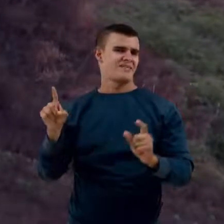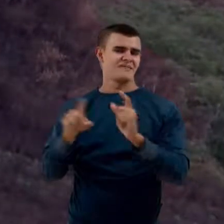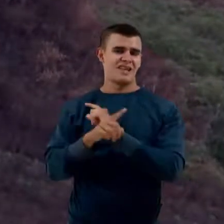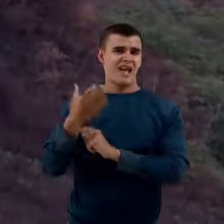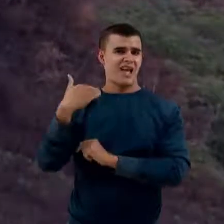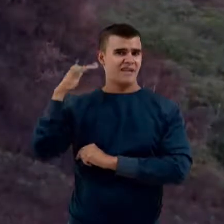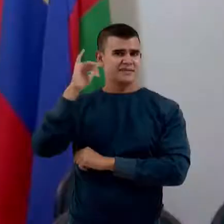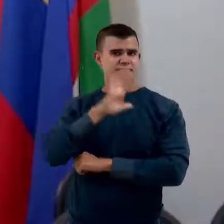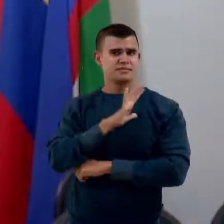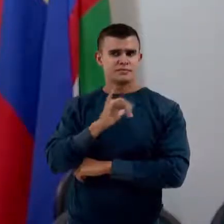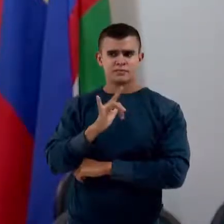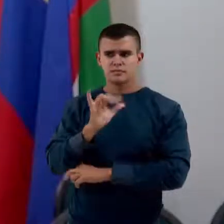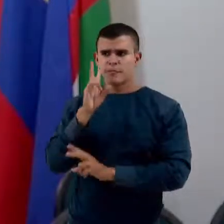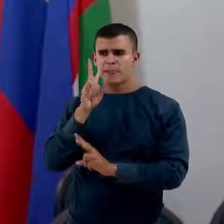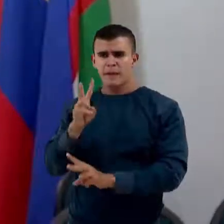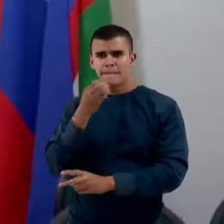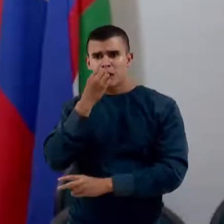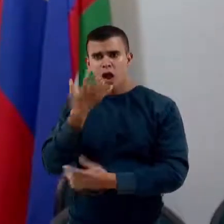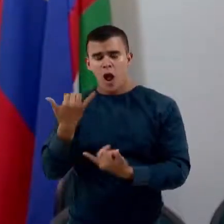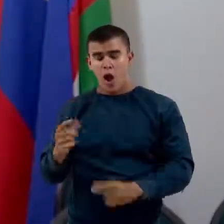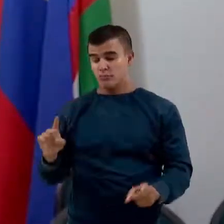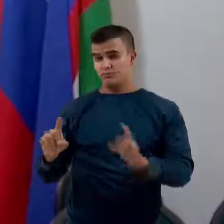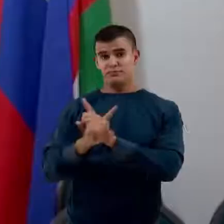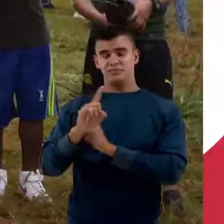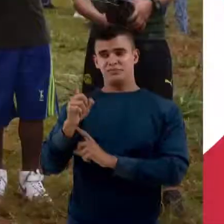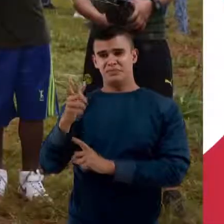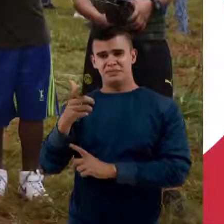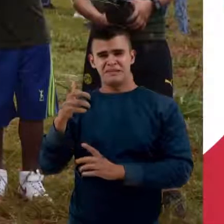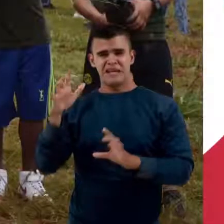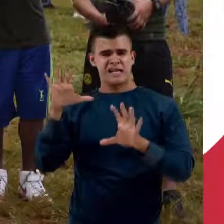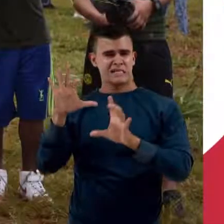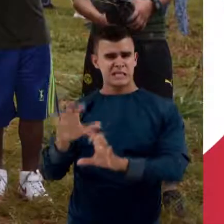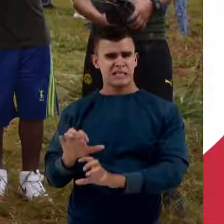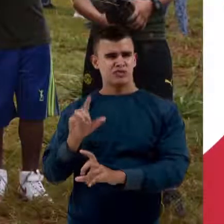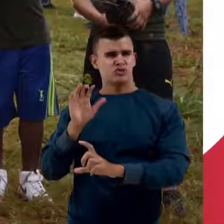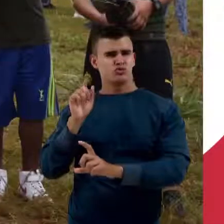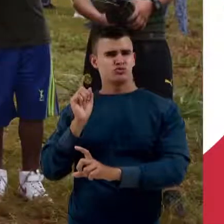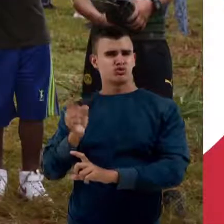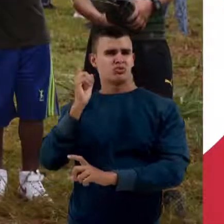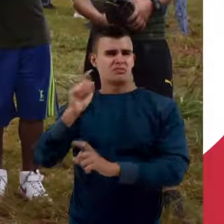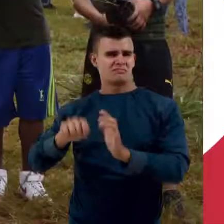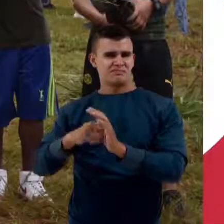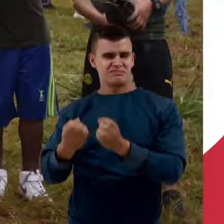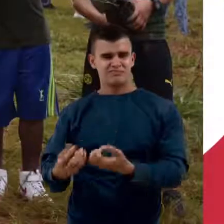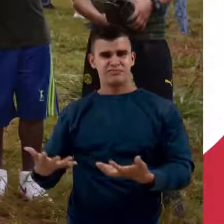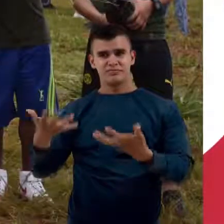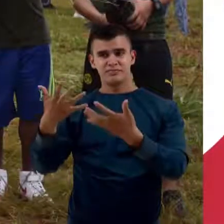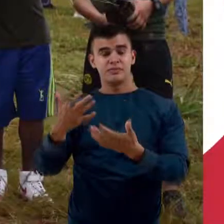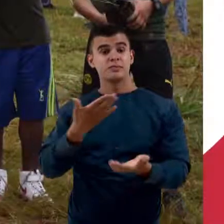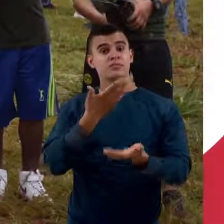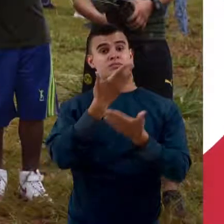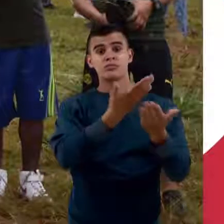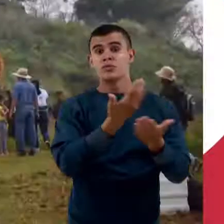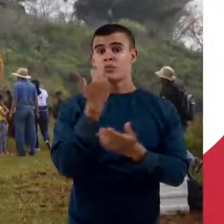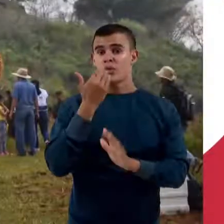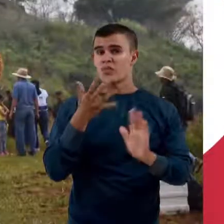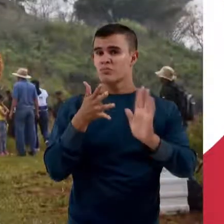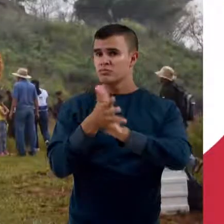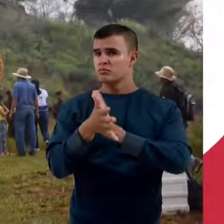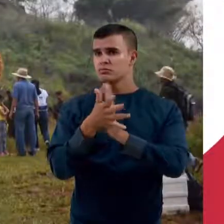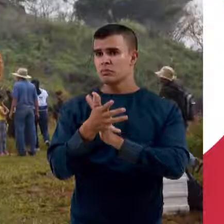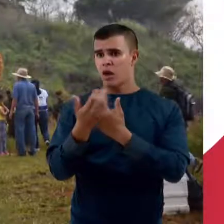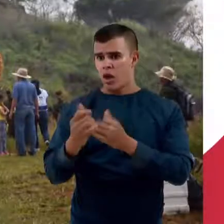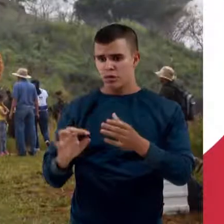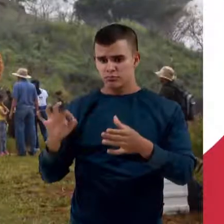alguna forma su imagen tan característica como es el Cerro de Cristo Rey. Por otra parte, Briñez explicó cómo de forma paulatina han ido realizando